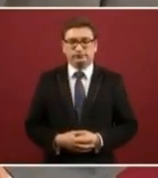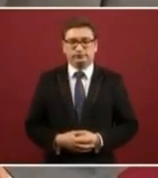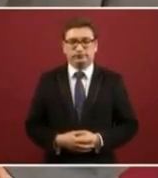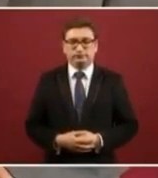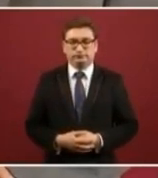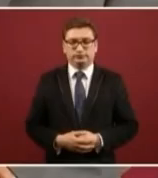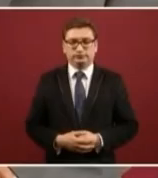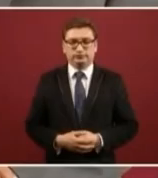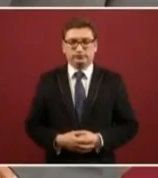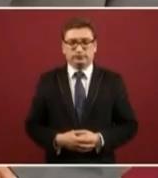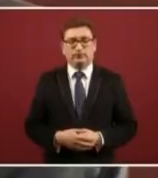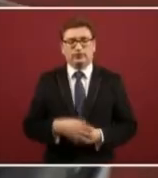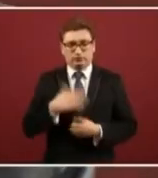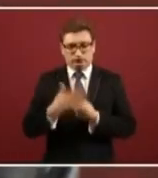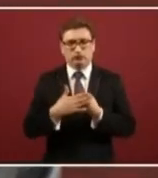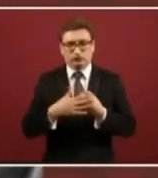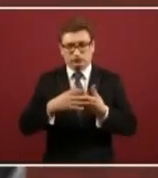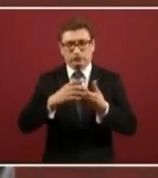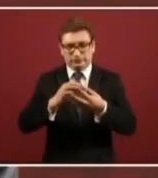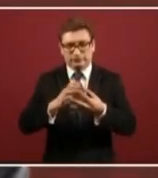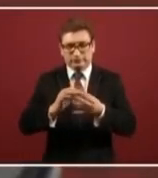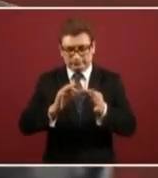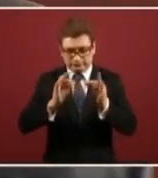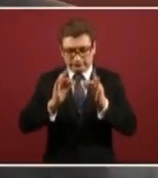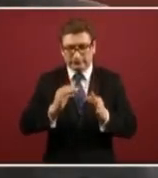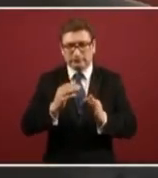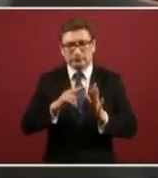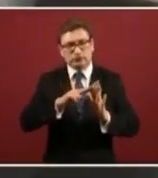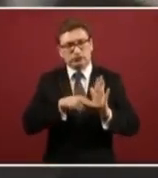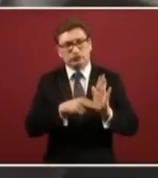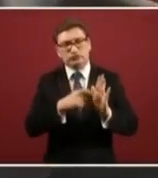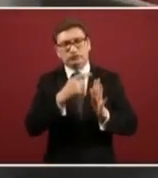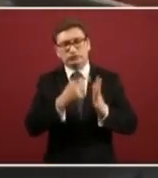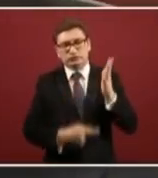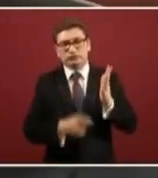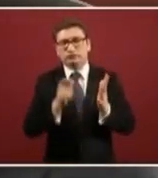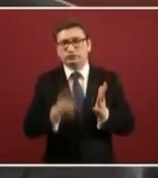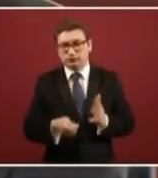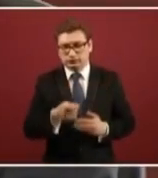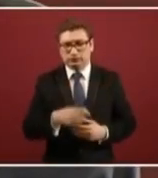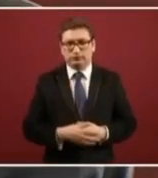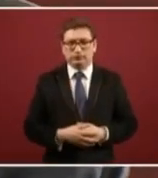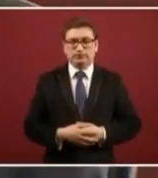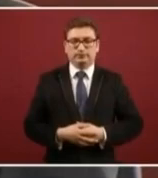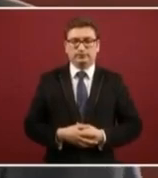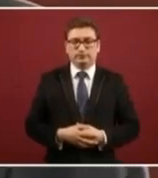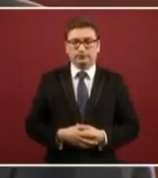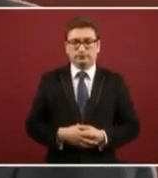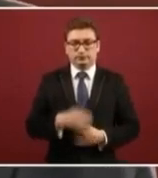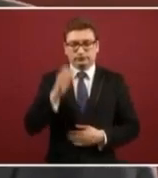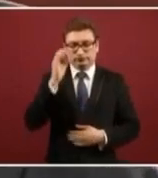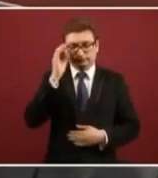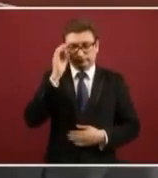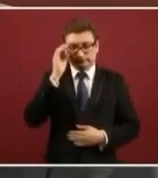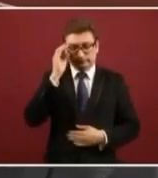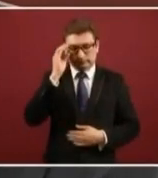Y vamos a definir bien las normas para que lo que sea estratégico